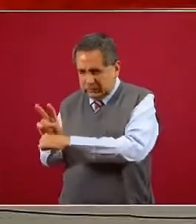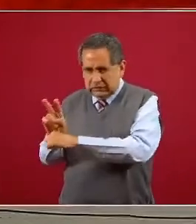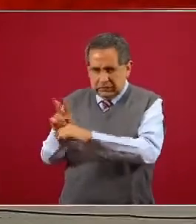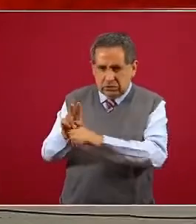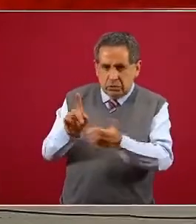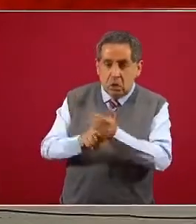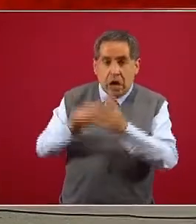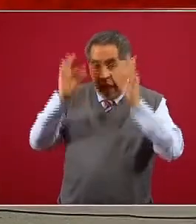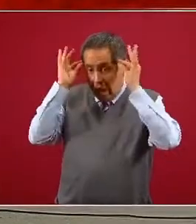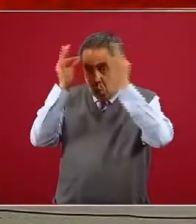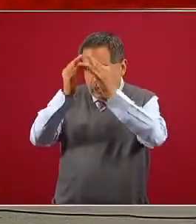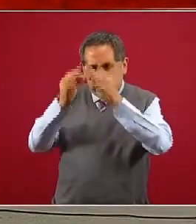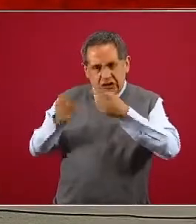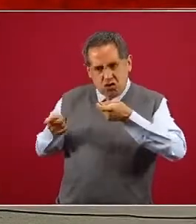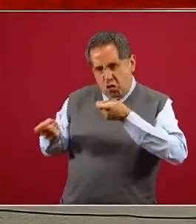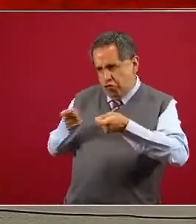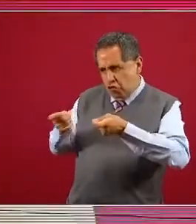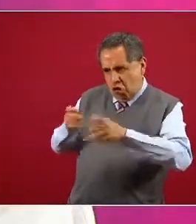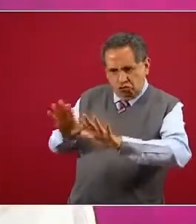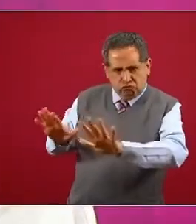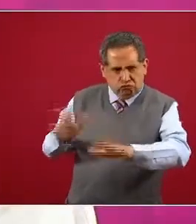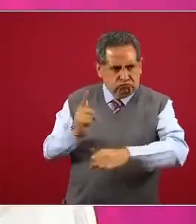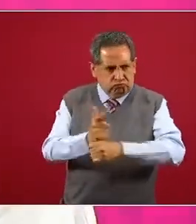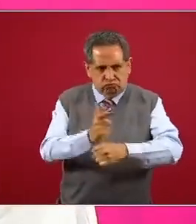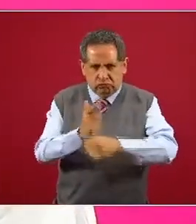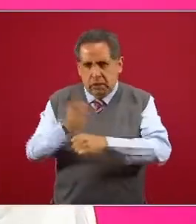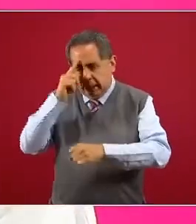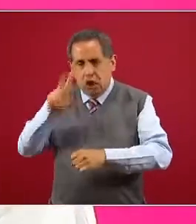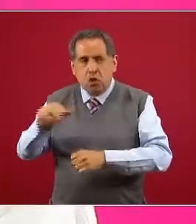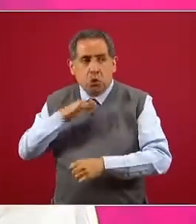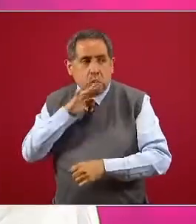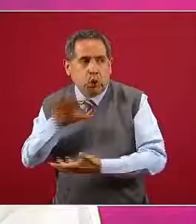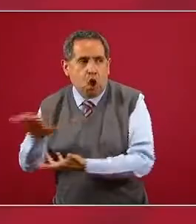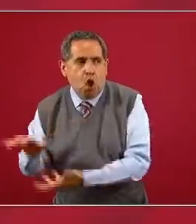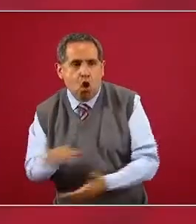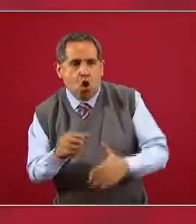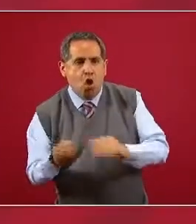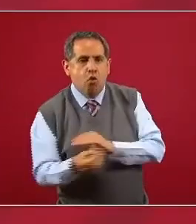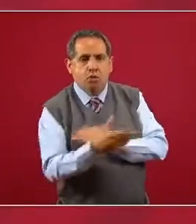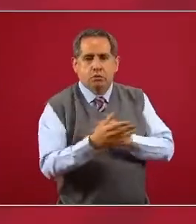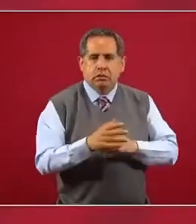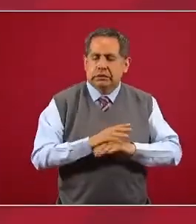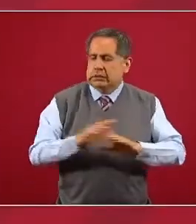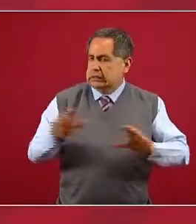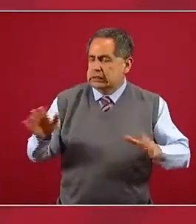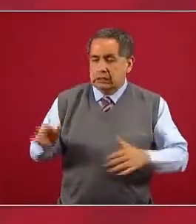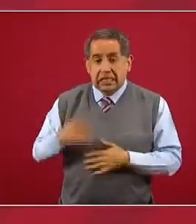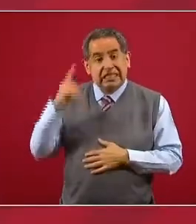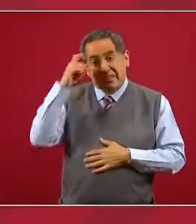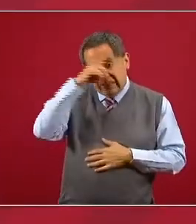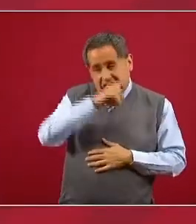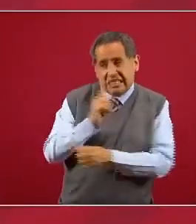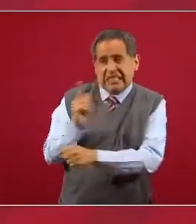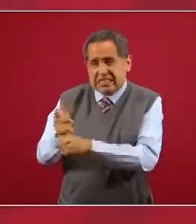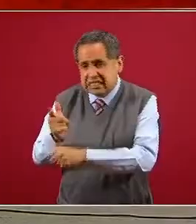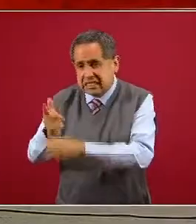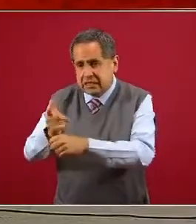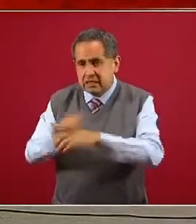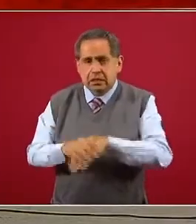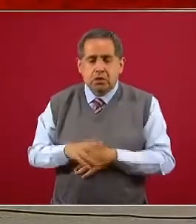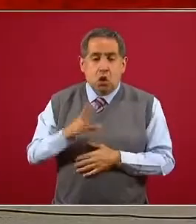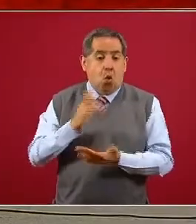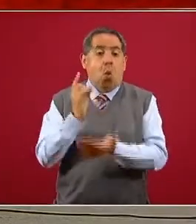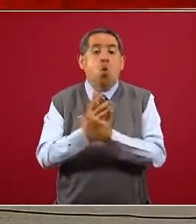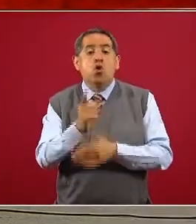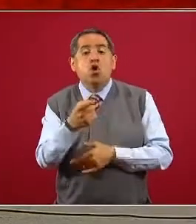en las aduanas, controlar que no haya un mecanismo de contrabando. Es un proceso difícil, y esto no es